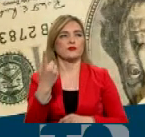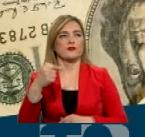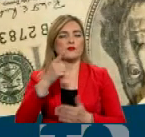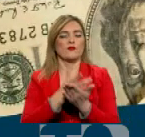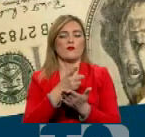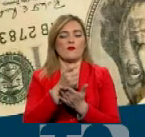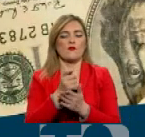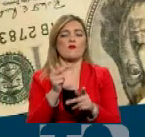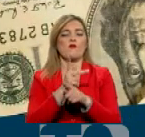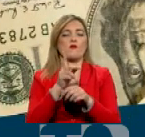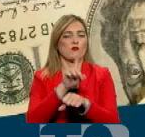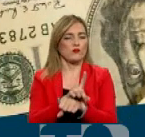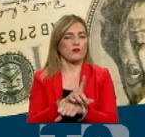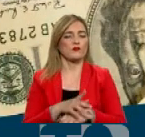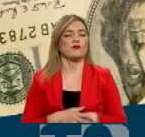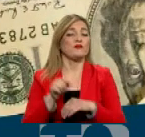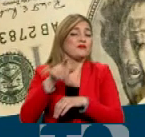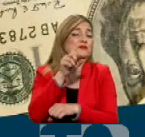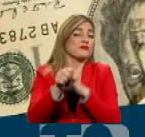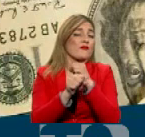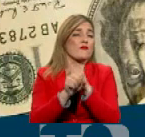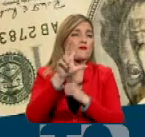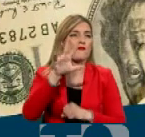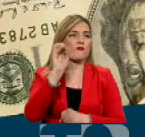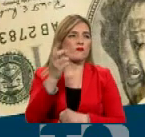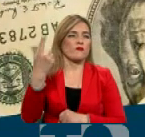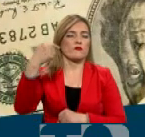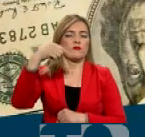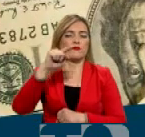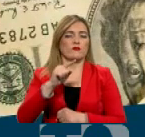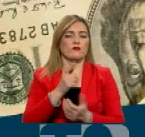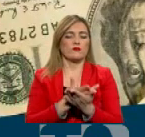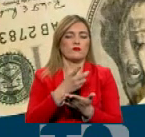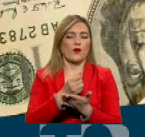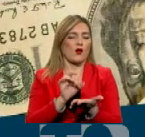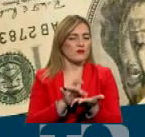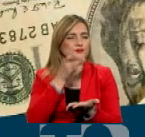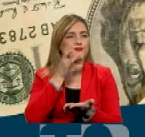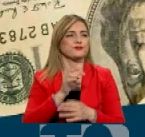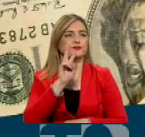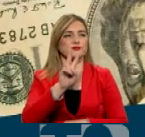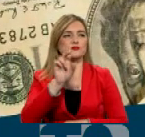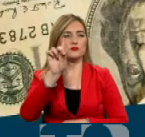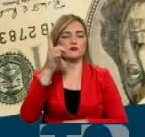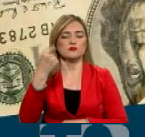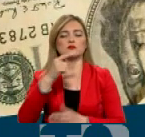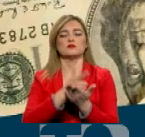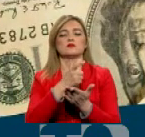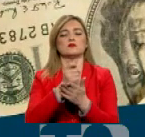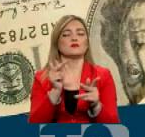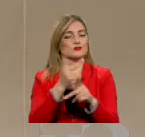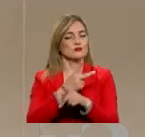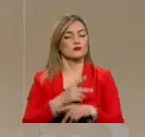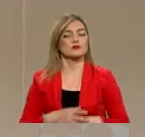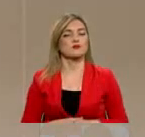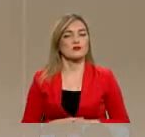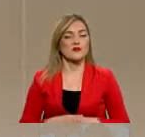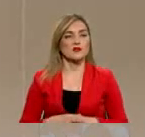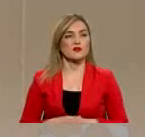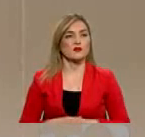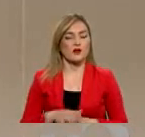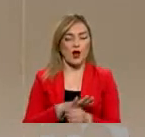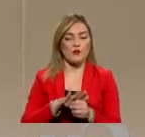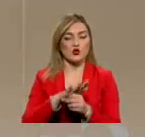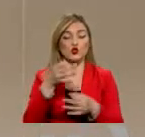la compra de insumos. Este año tiene $30 millones para la compra de medicamentos y $21 millones para insumos. Y si bien en el